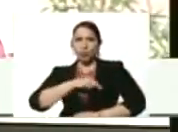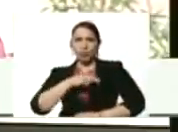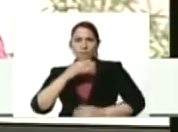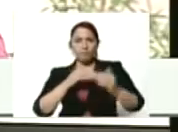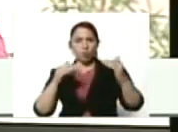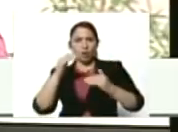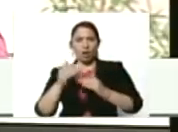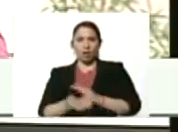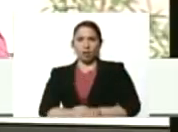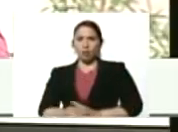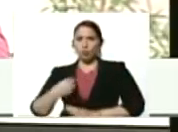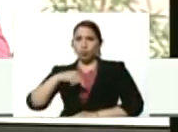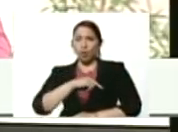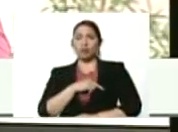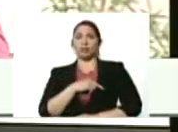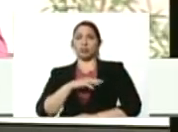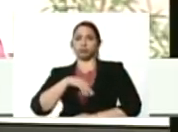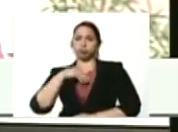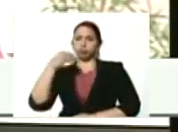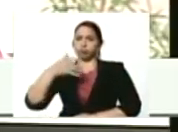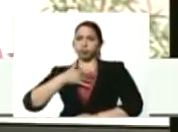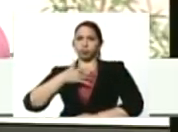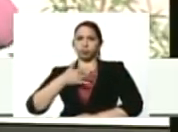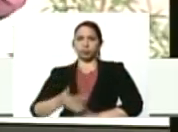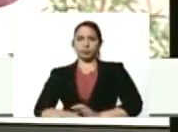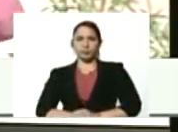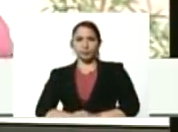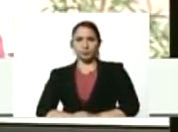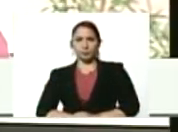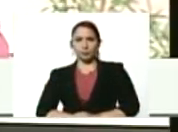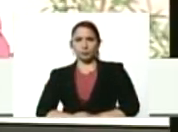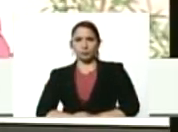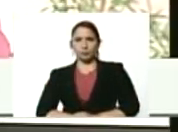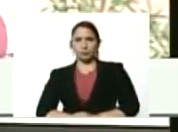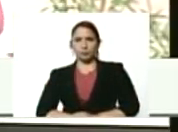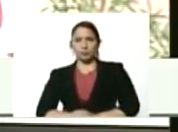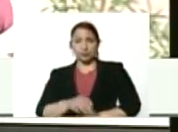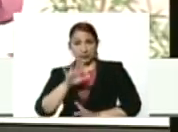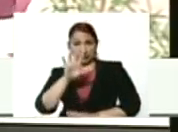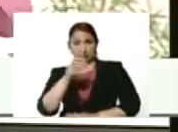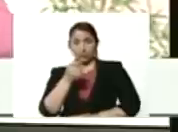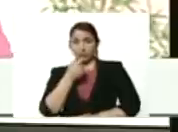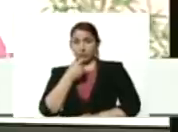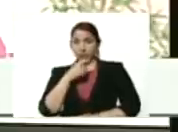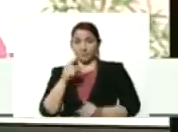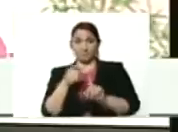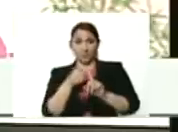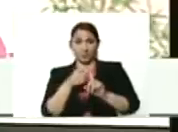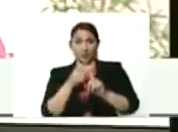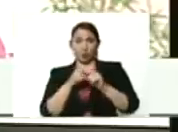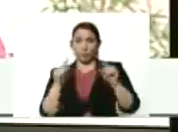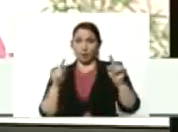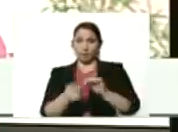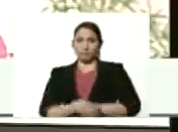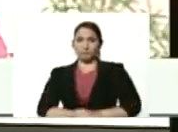moral, de nuestra espiritualidad. Así que 5 tratamientos. El primer tratamiento para